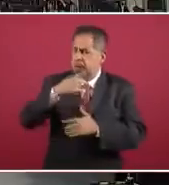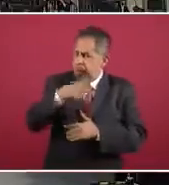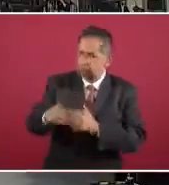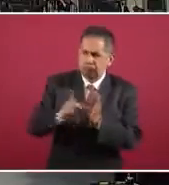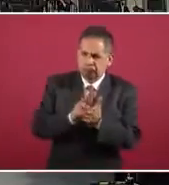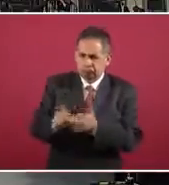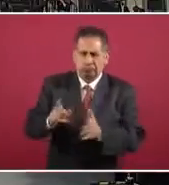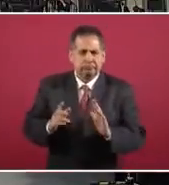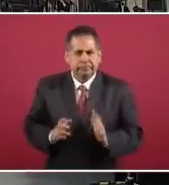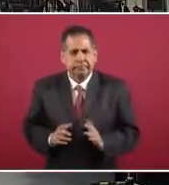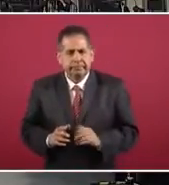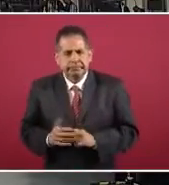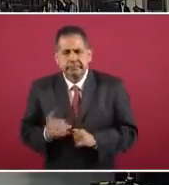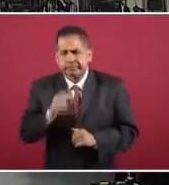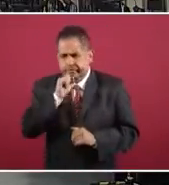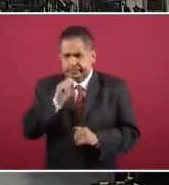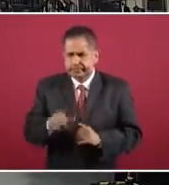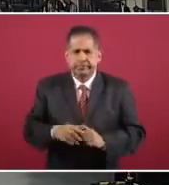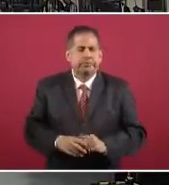y